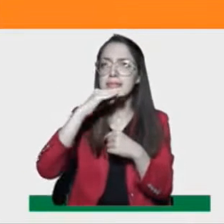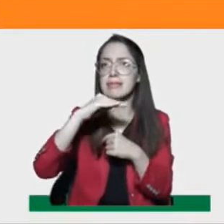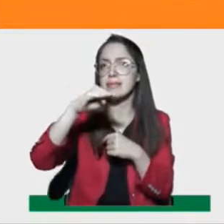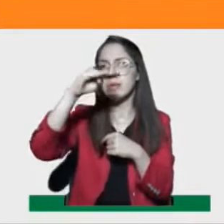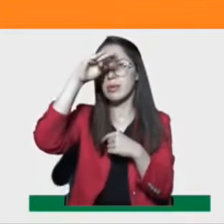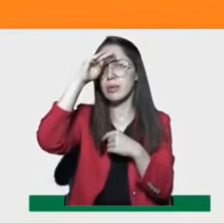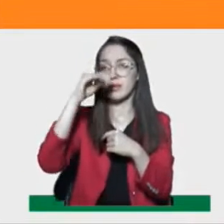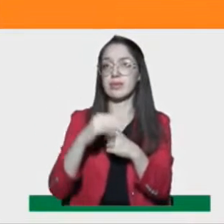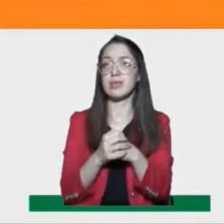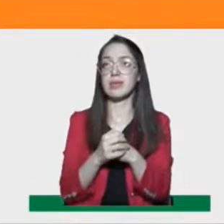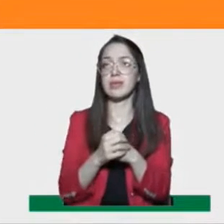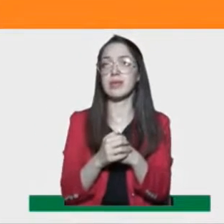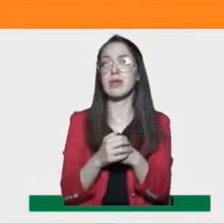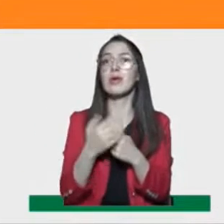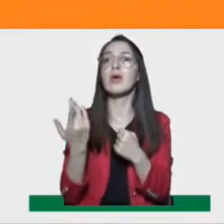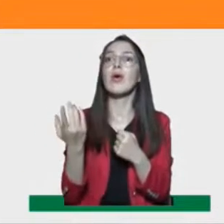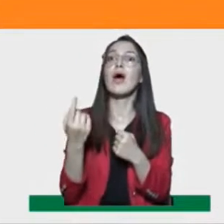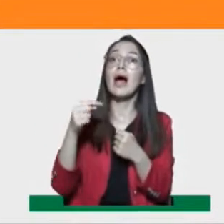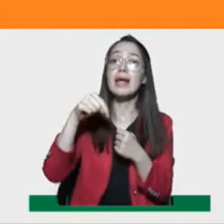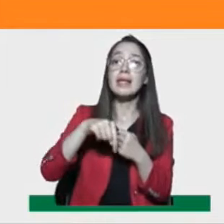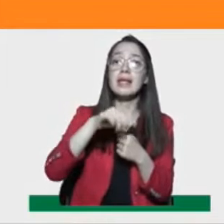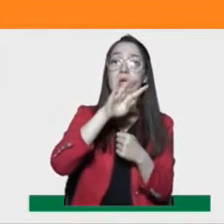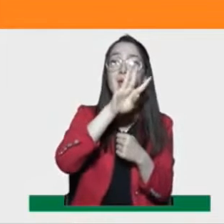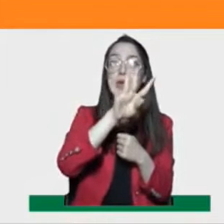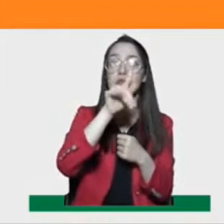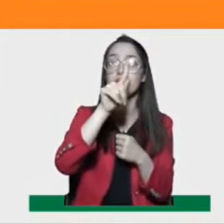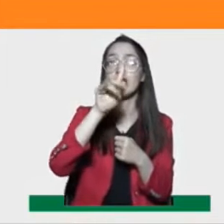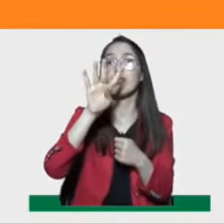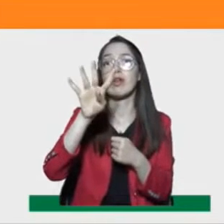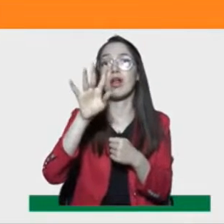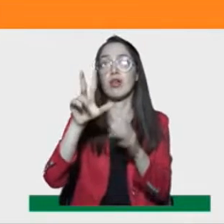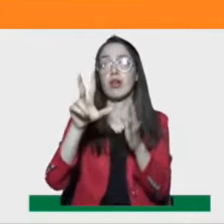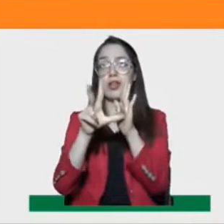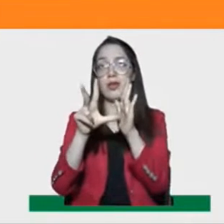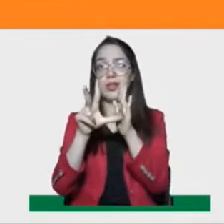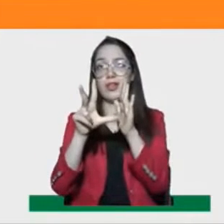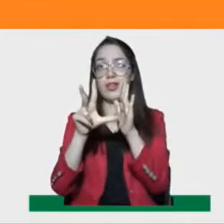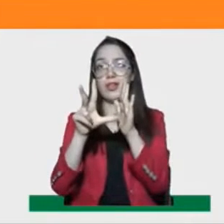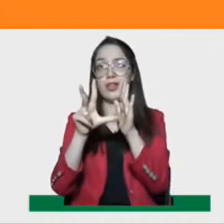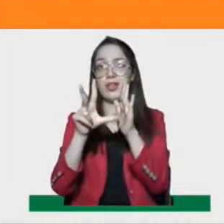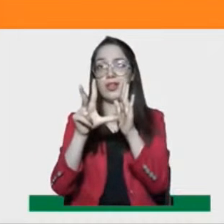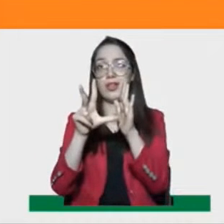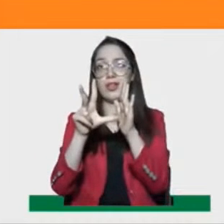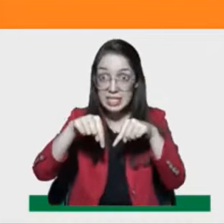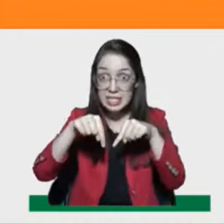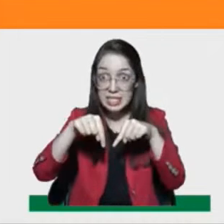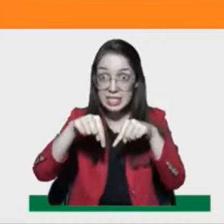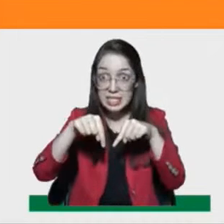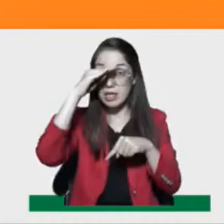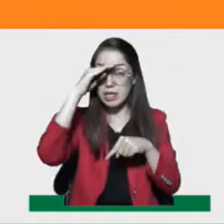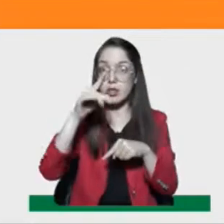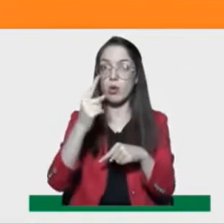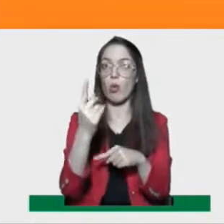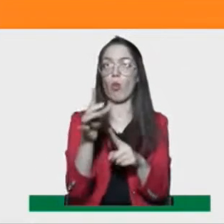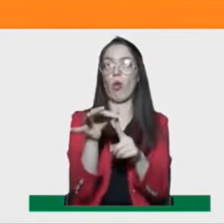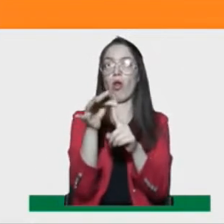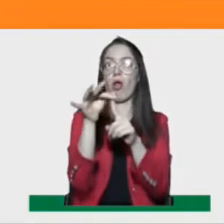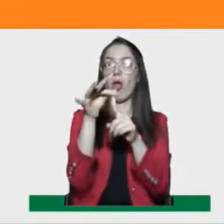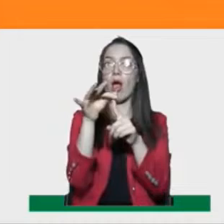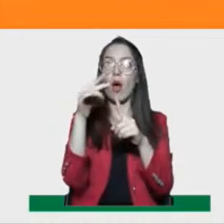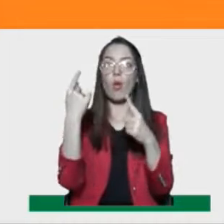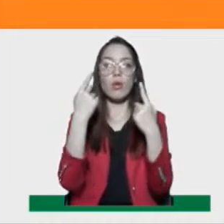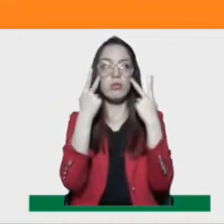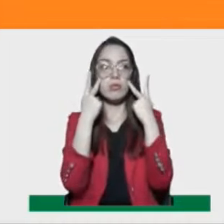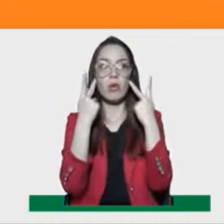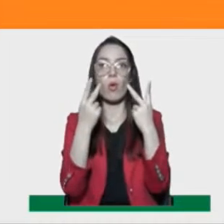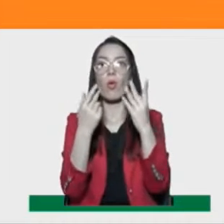fecha contamos con 414 hoteles. Es la única ciudad considerada un hub de la